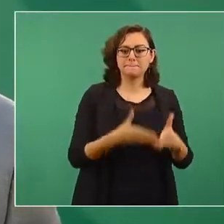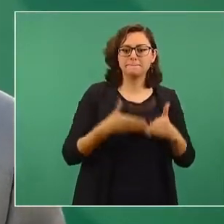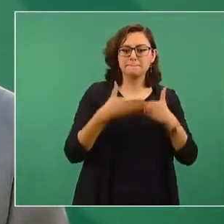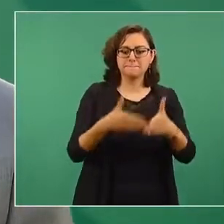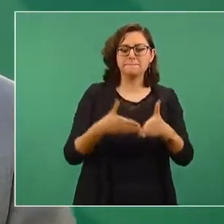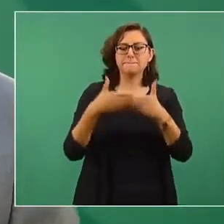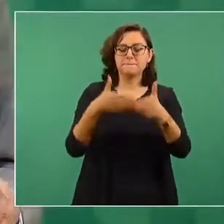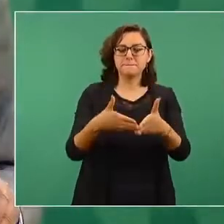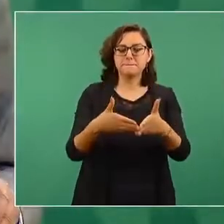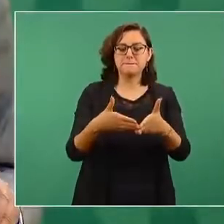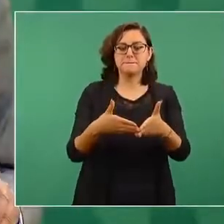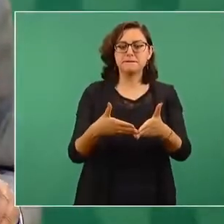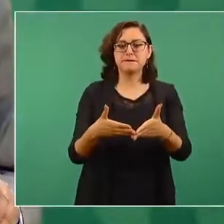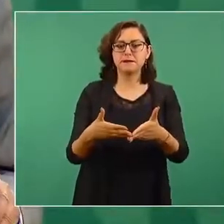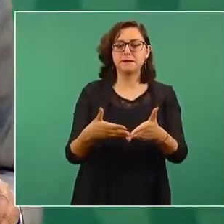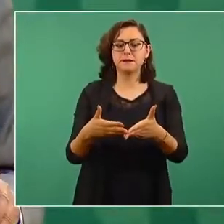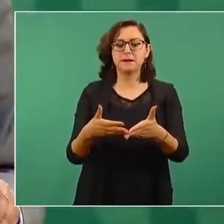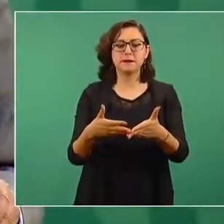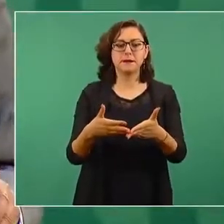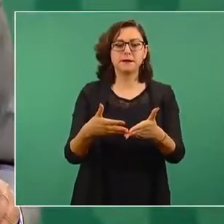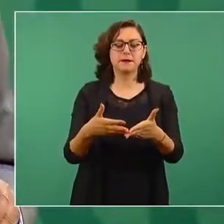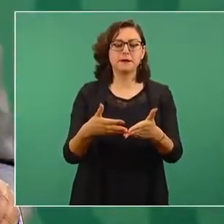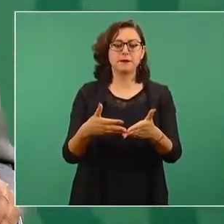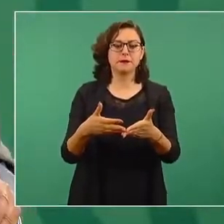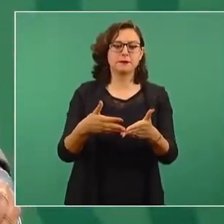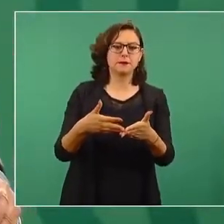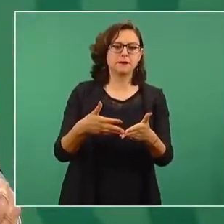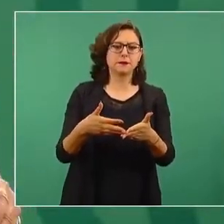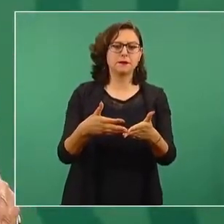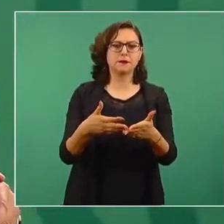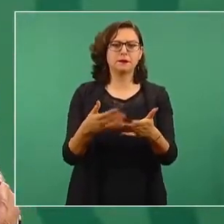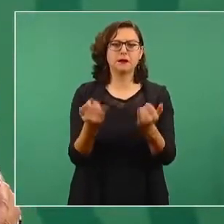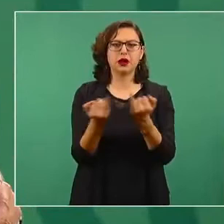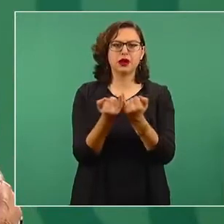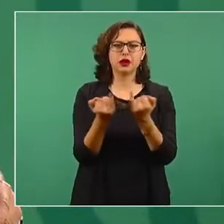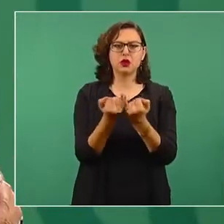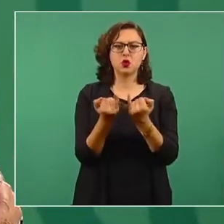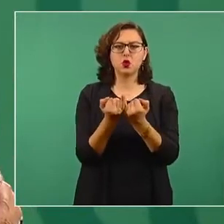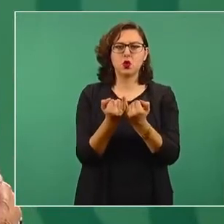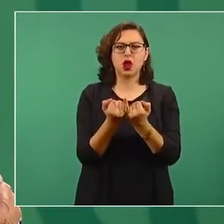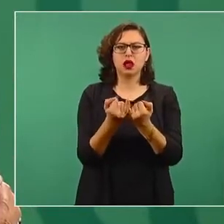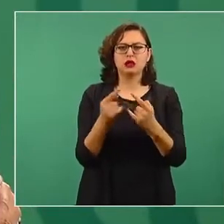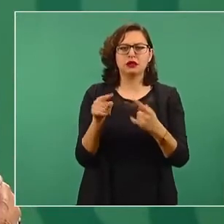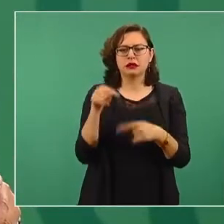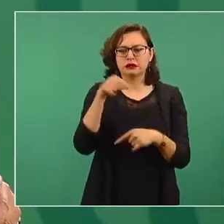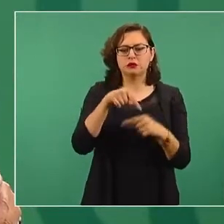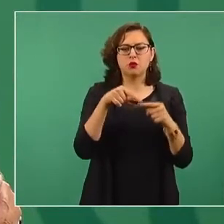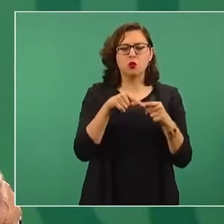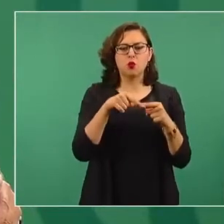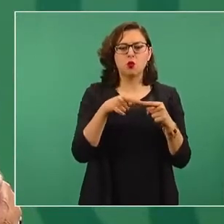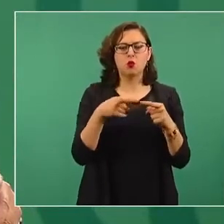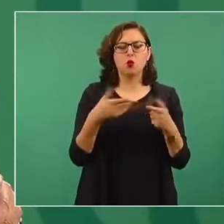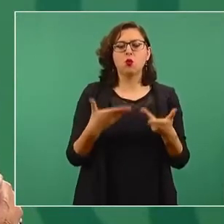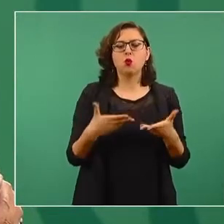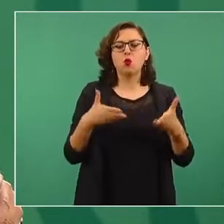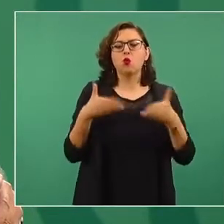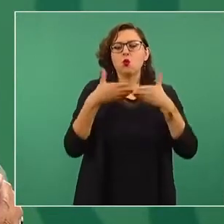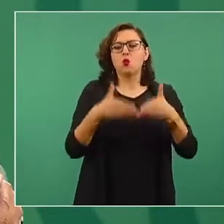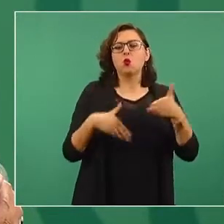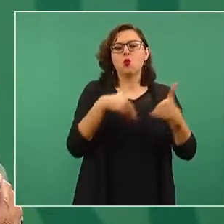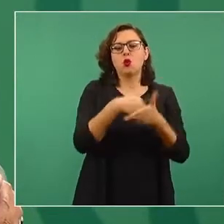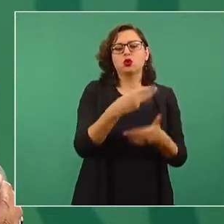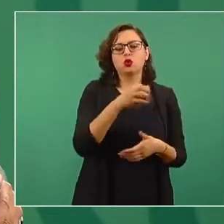parecidas a las embarcaciones que cruzan ahí en Puerto Morelos para Cozumel, o las que